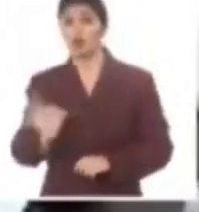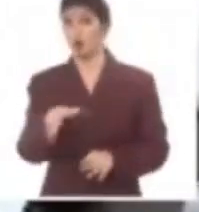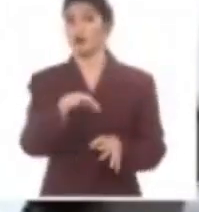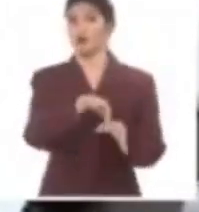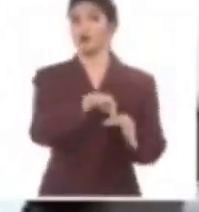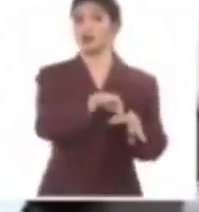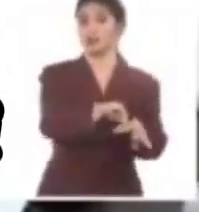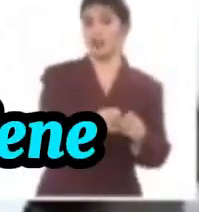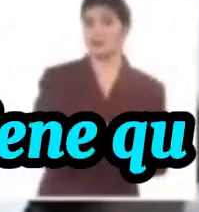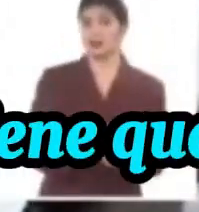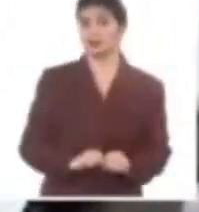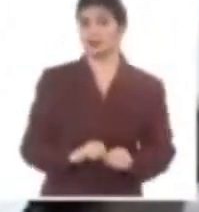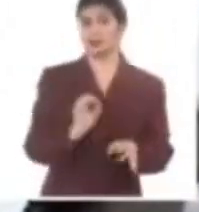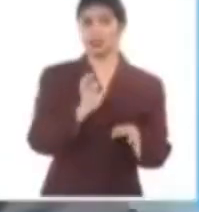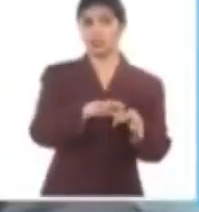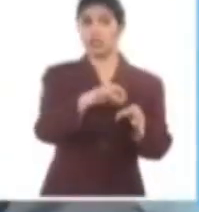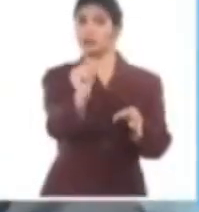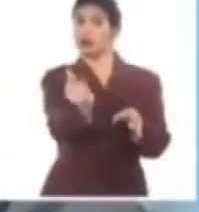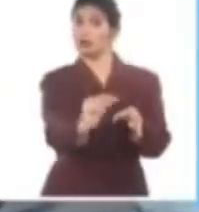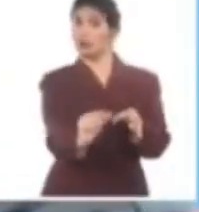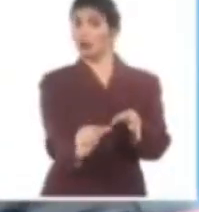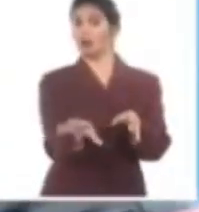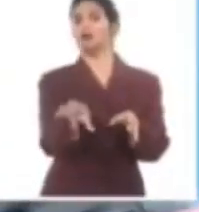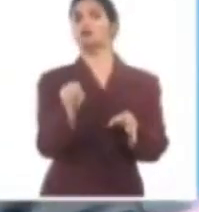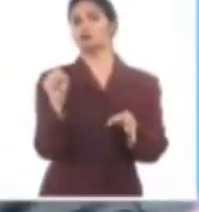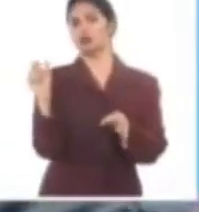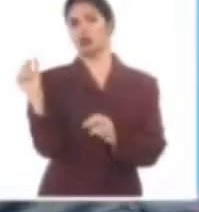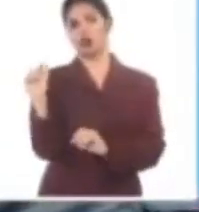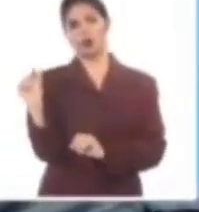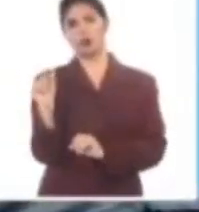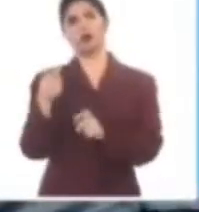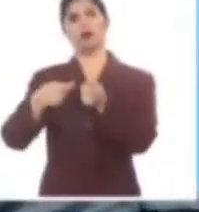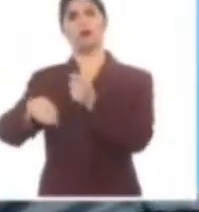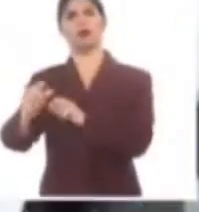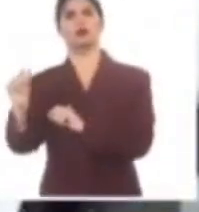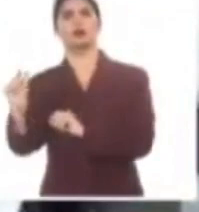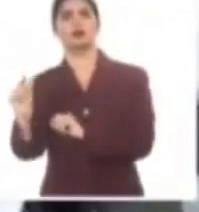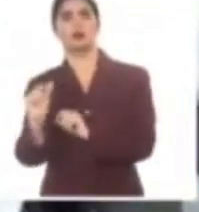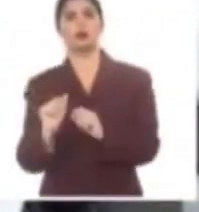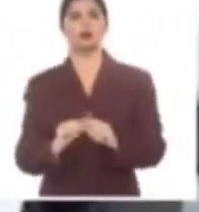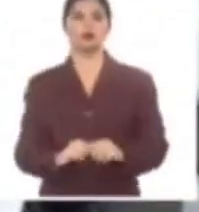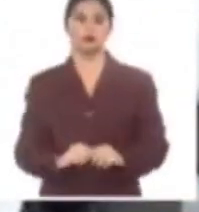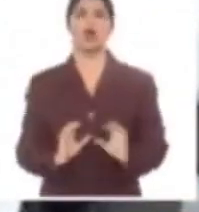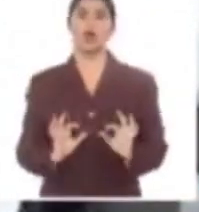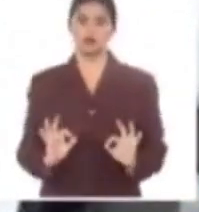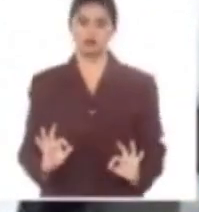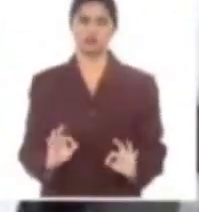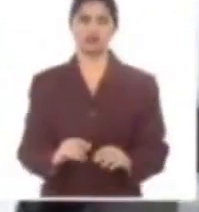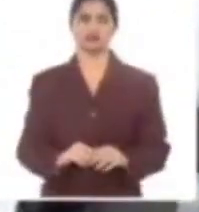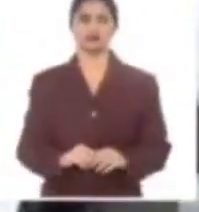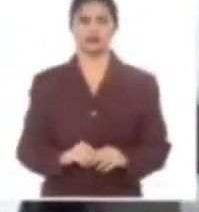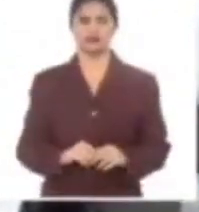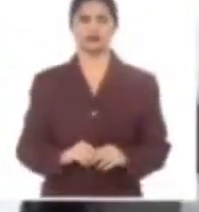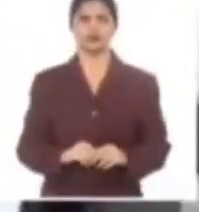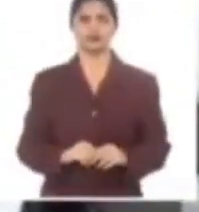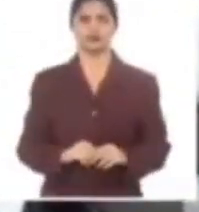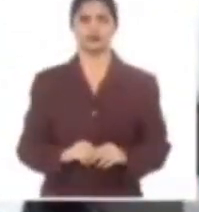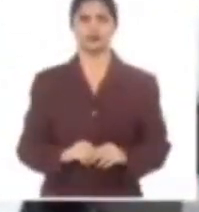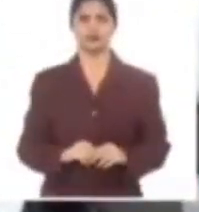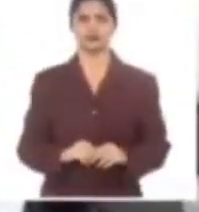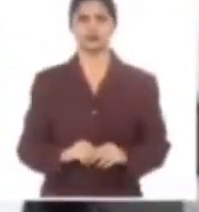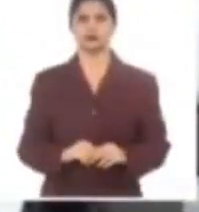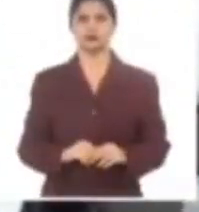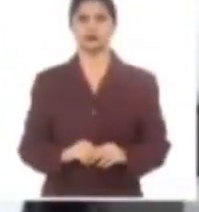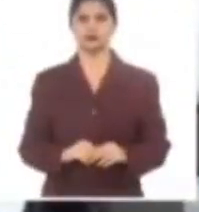tiene que ser un principio que tiene que nacer y tiene que implementarse desde el propio municipio. Entonces, hay una cuestión